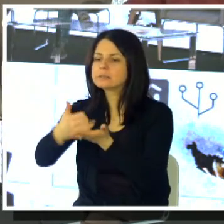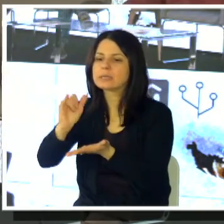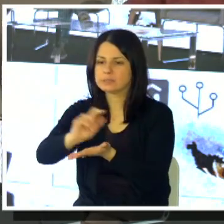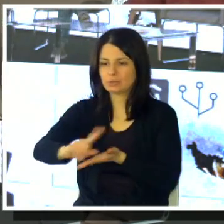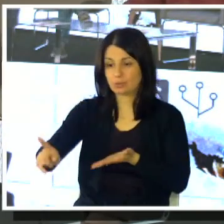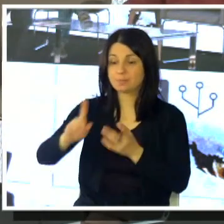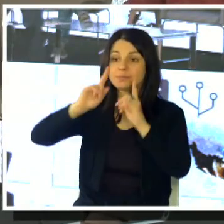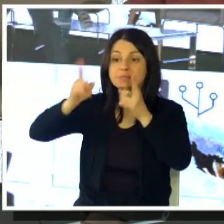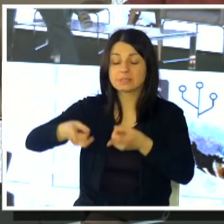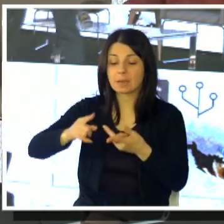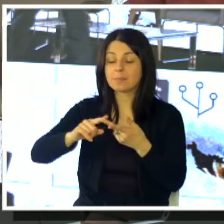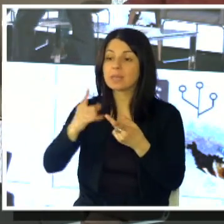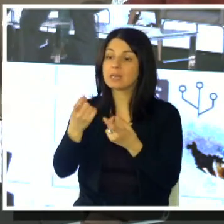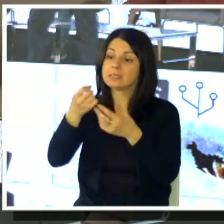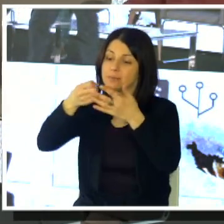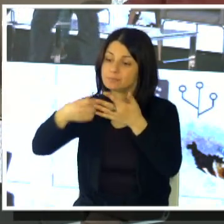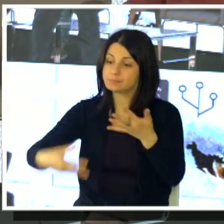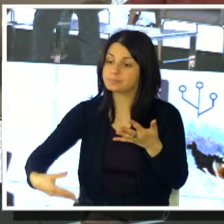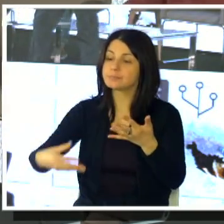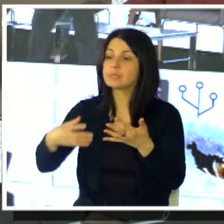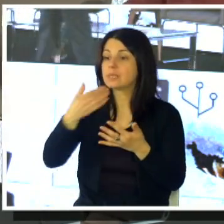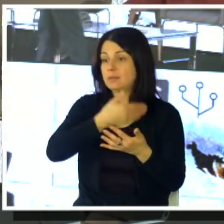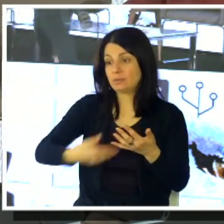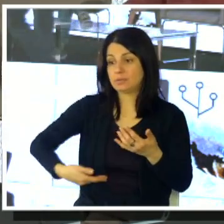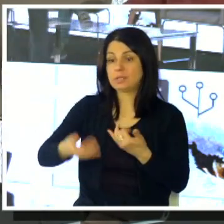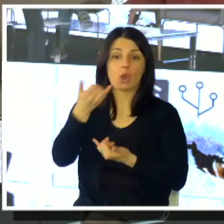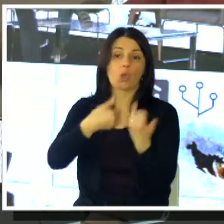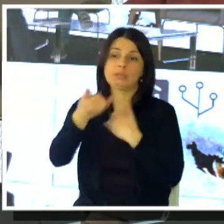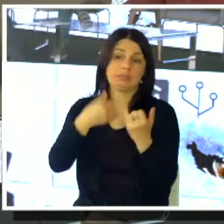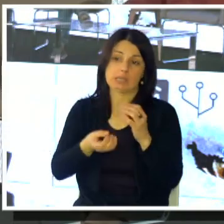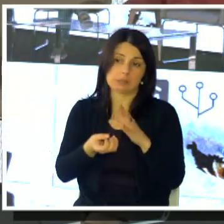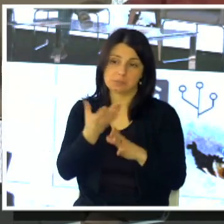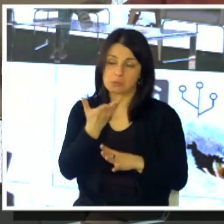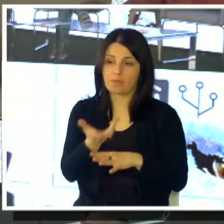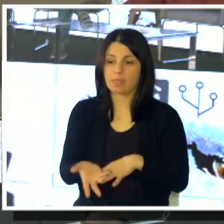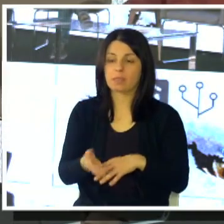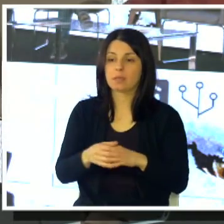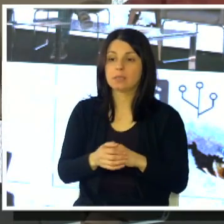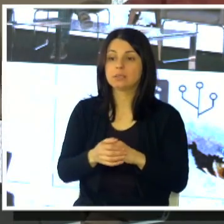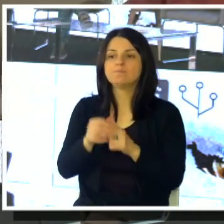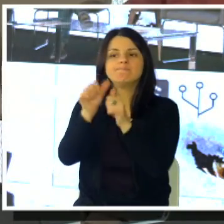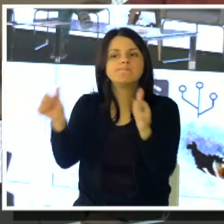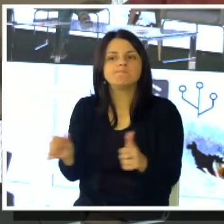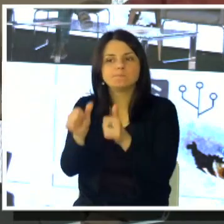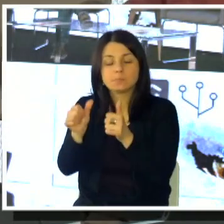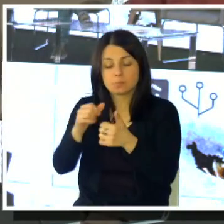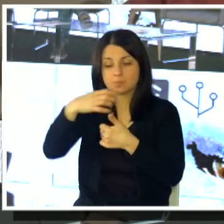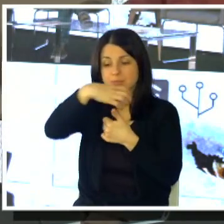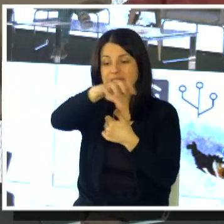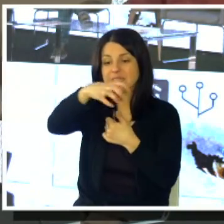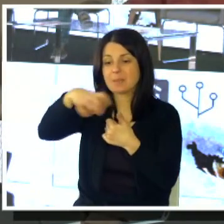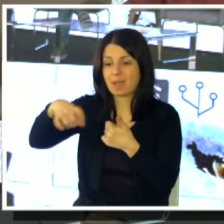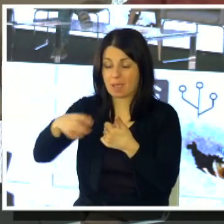que desplegar al docente noticias. Lo que hicimos fue dividir